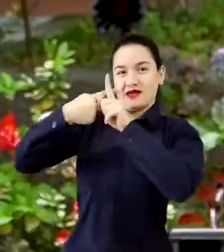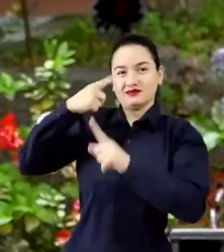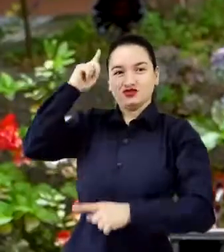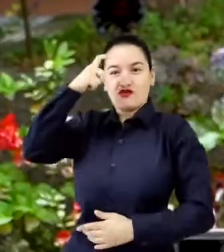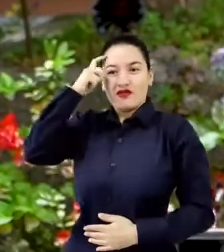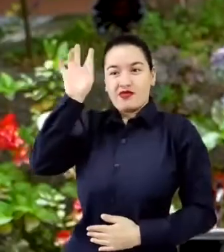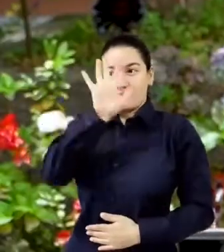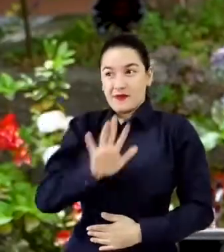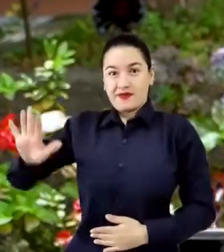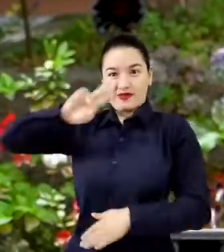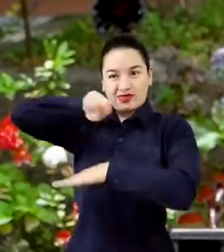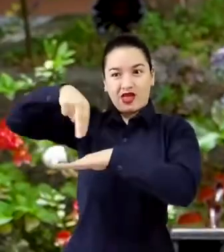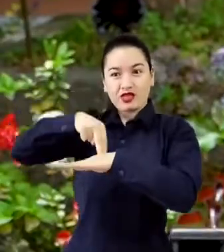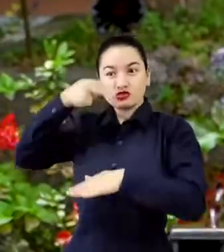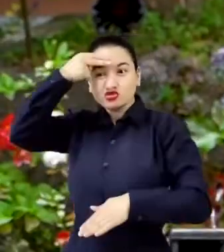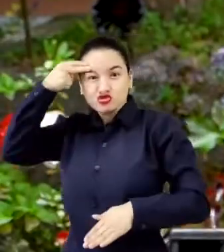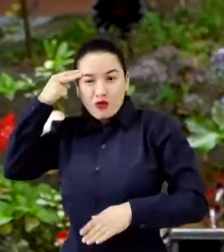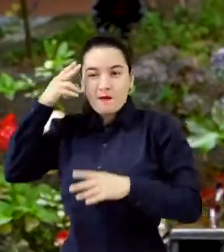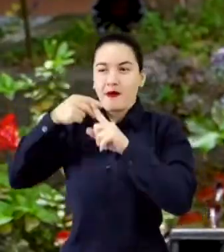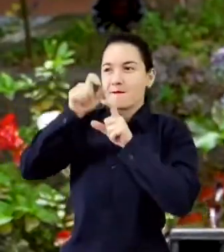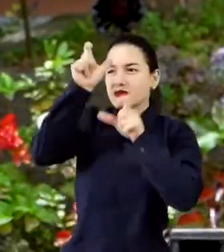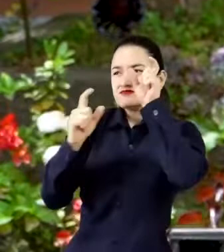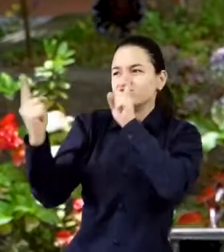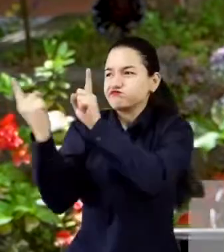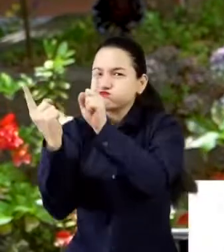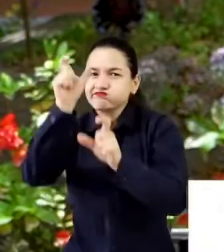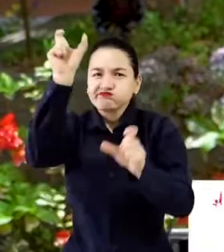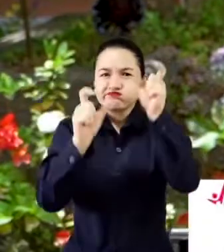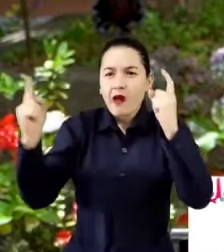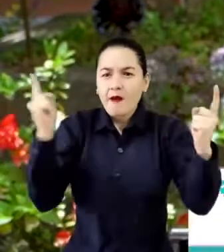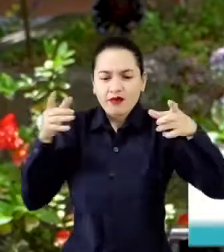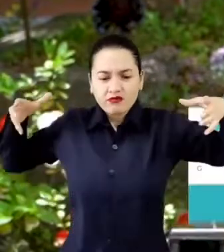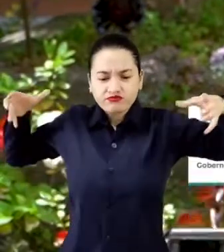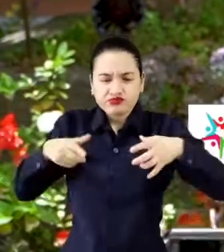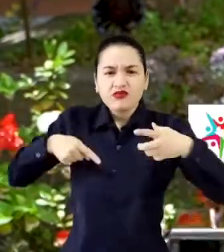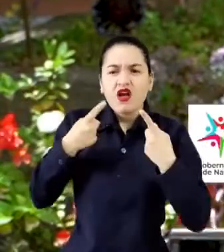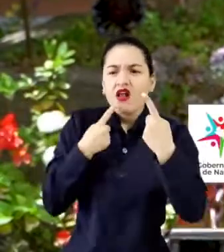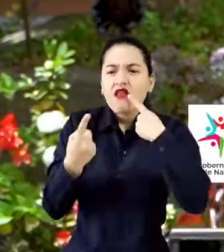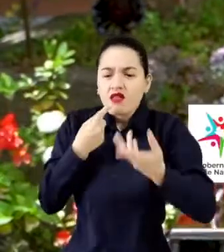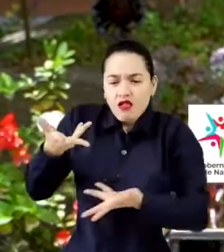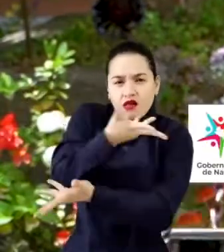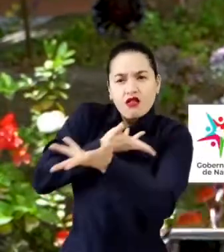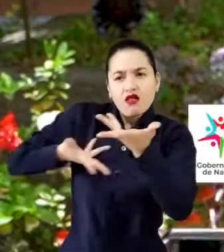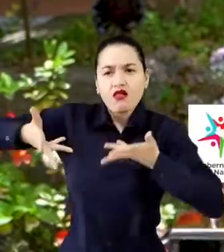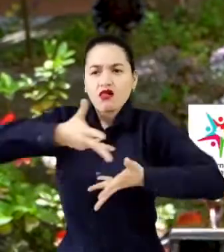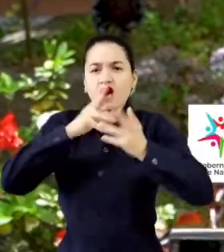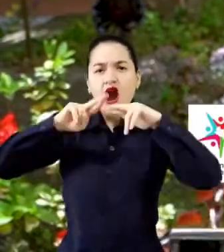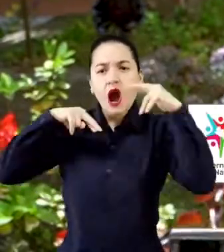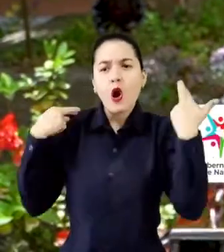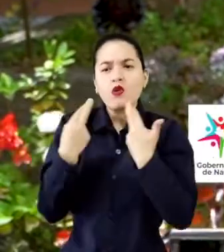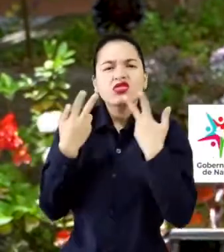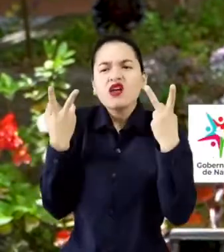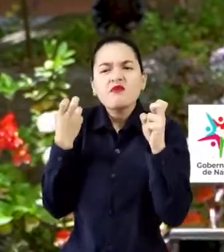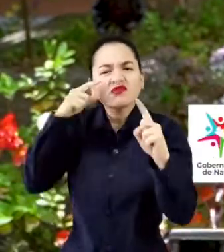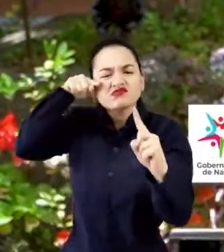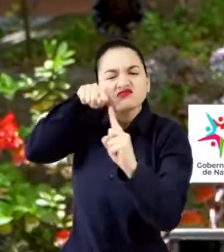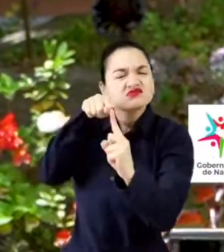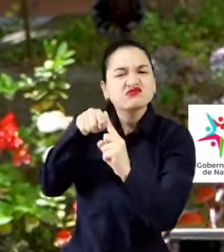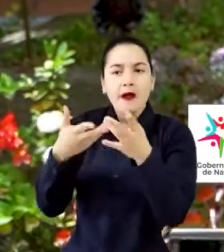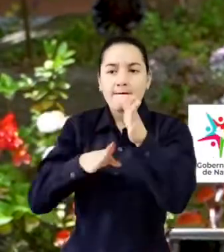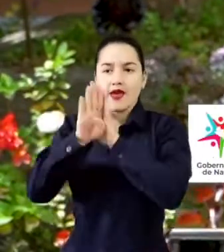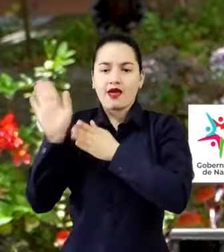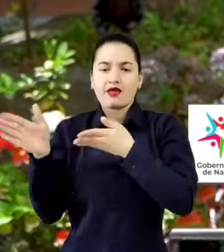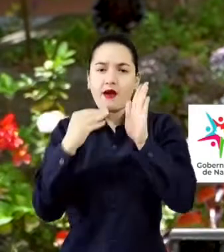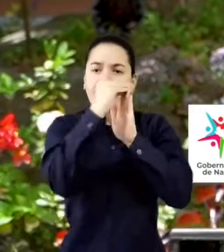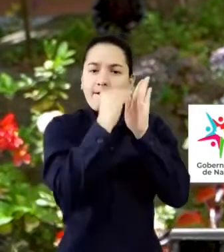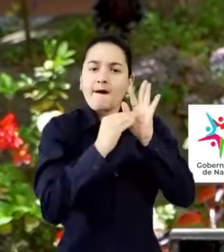El gobernador de Nariño, John Rojas, se reunió con el presidente de la República, Gustavo Petro, con el fin de abordar las problemáticas que